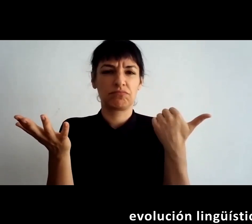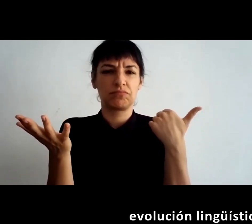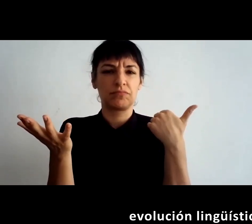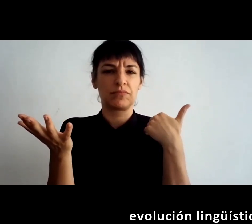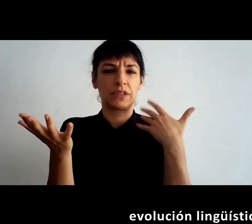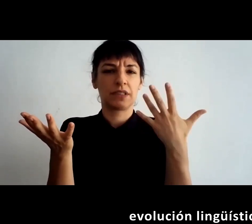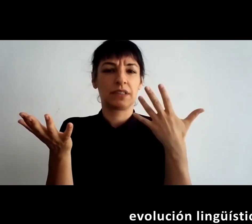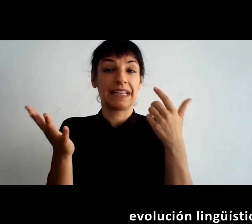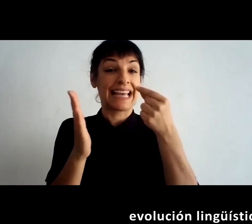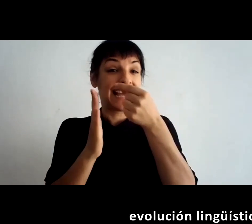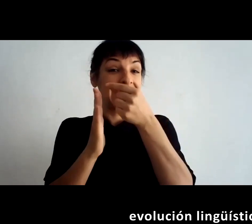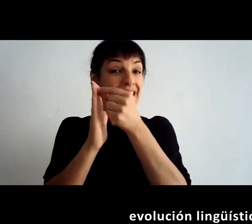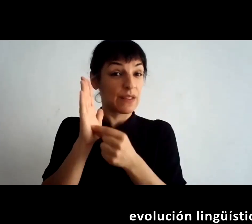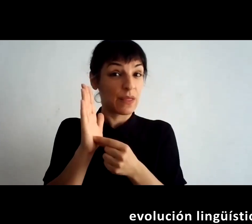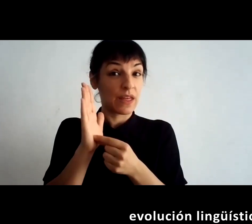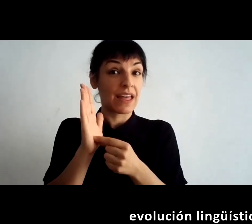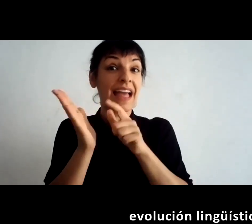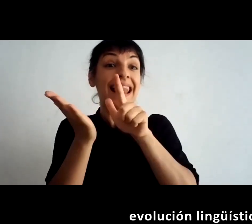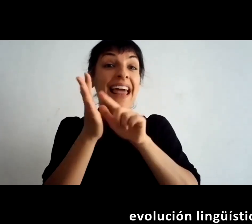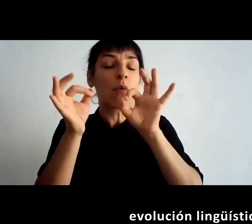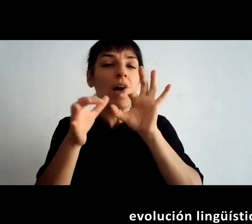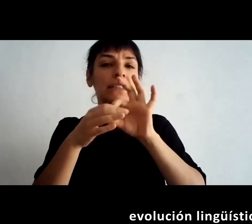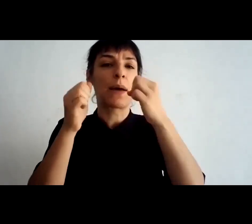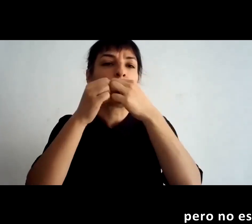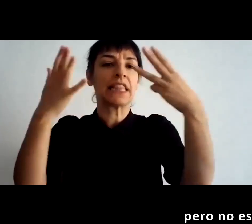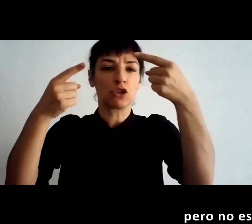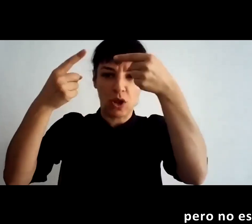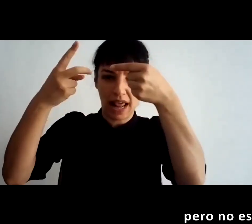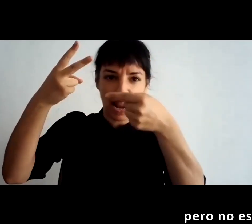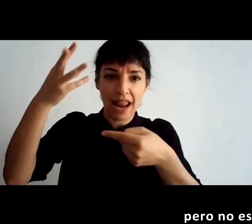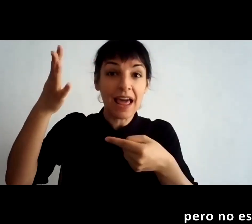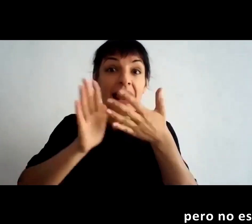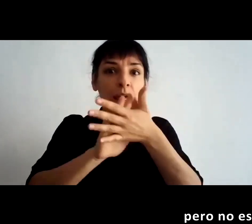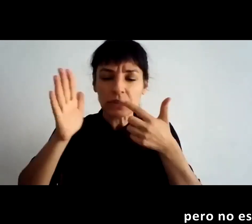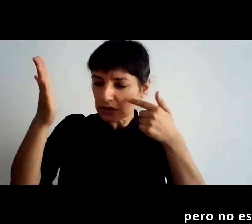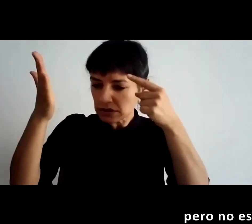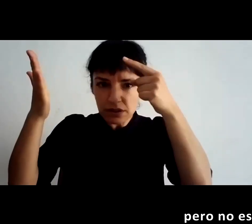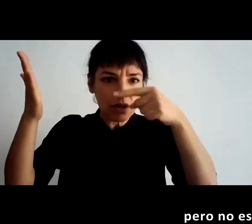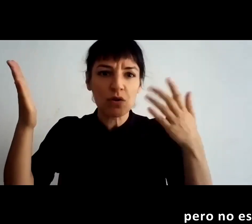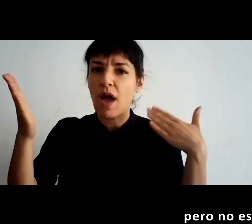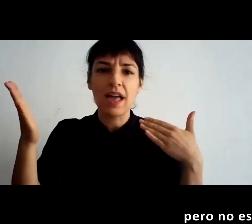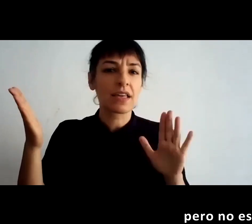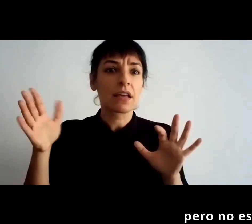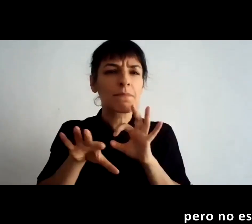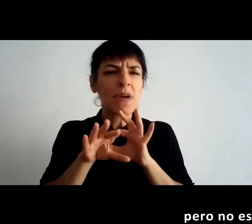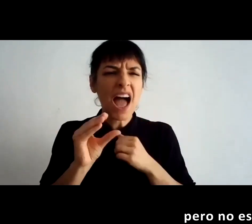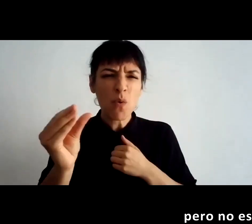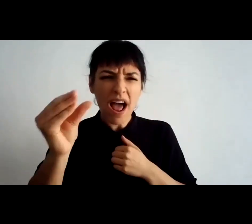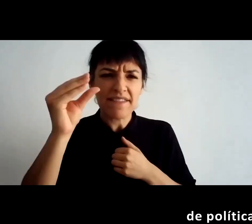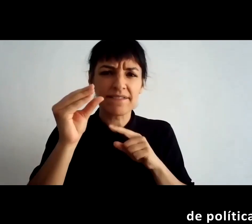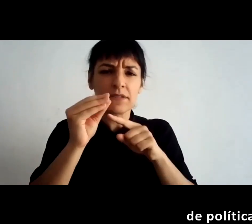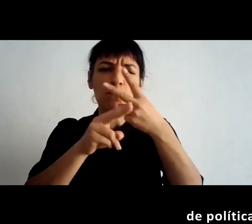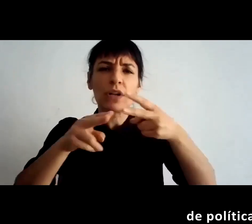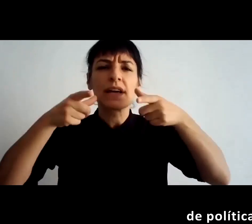líneas en el índice sobre lenguas, pero no está la lengua de signos en todo un manual de